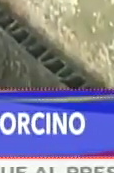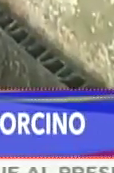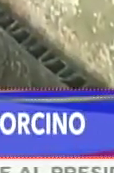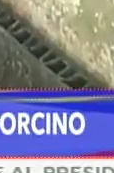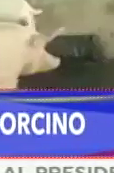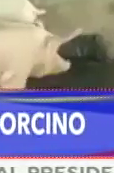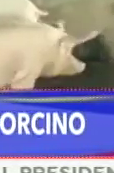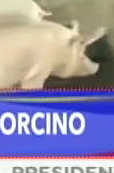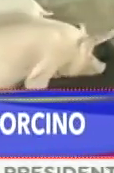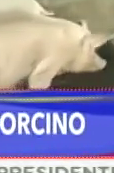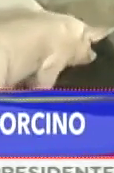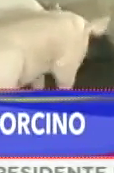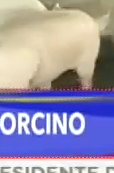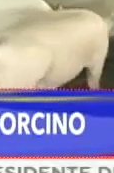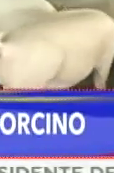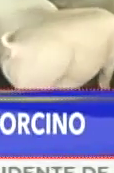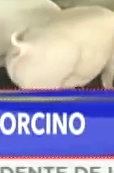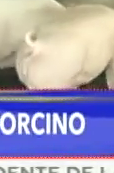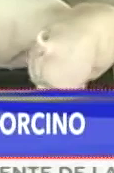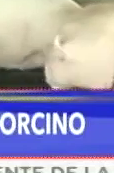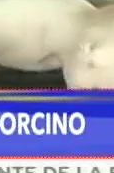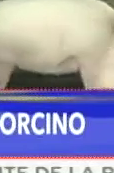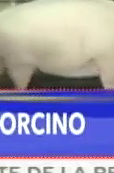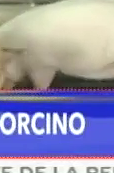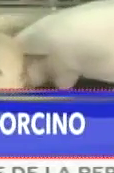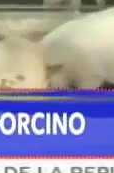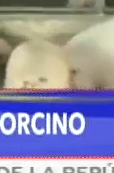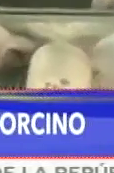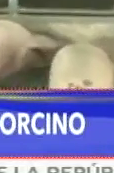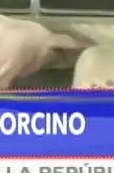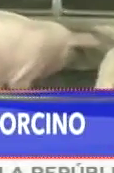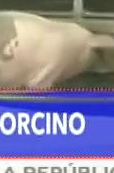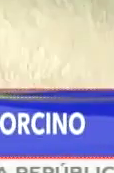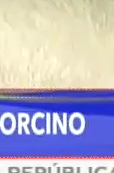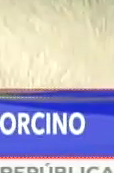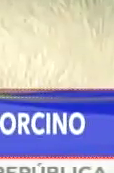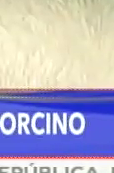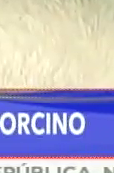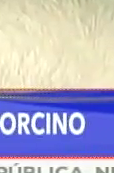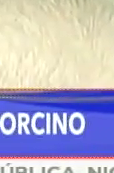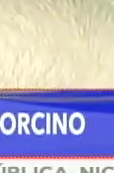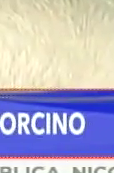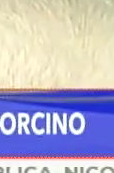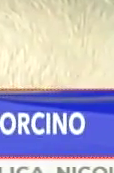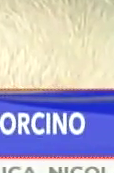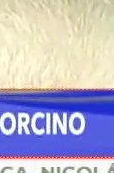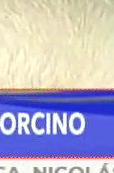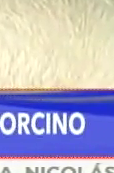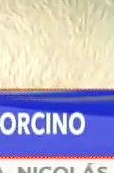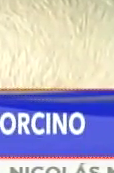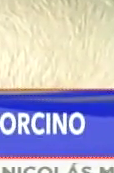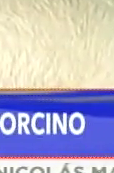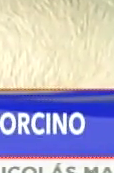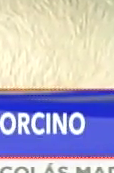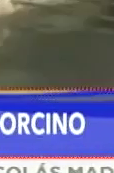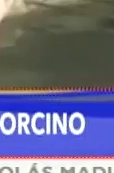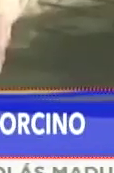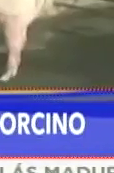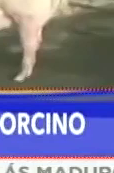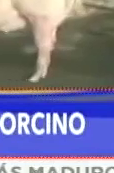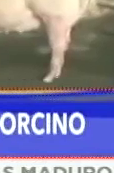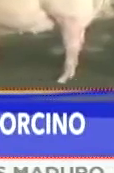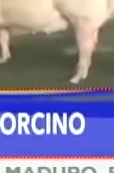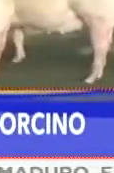ceba, tenemos 18 padrotas, pero en el sector privado hay más de 11.800 animales